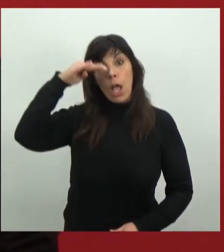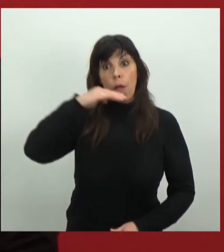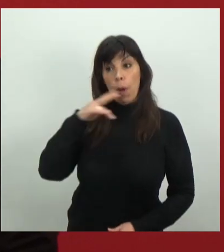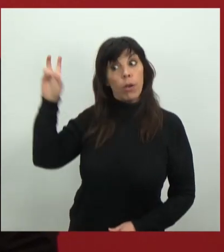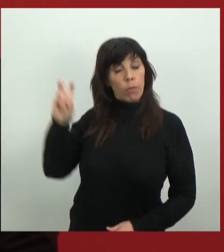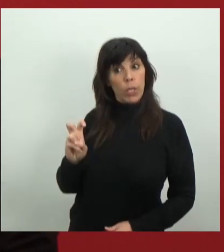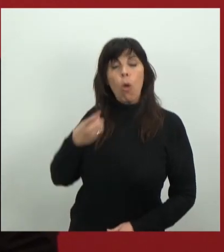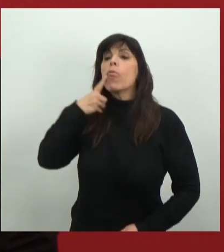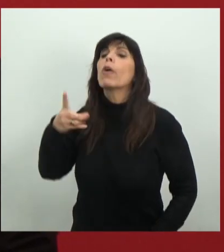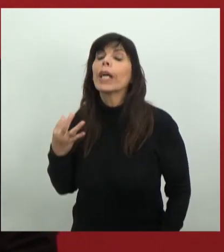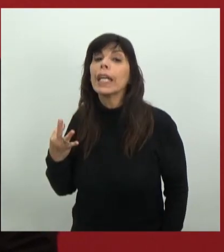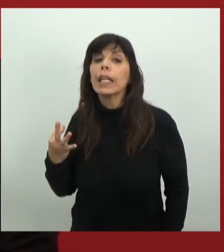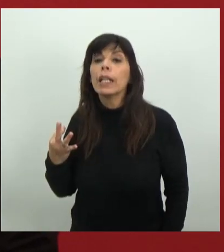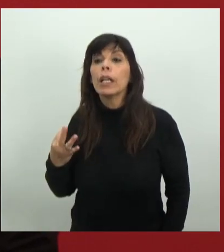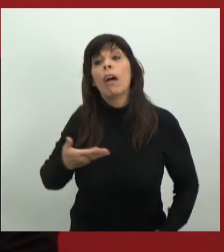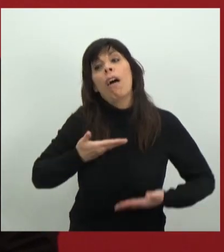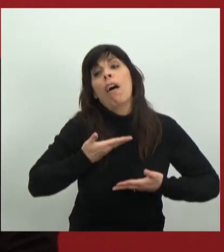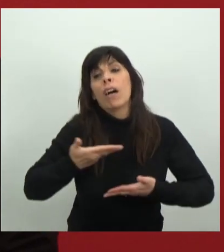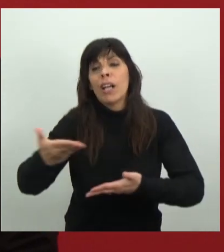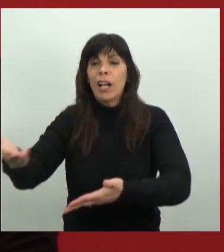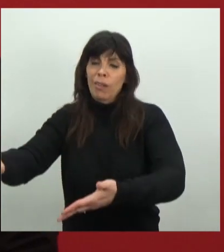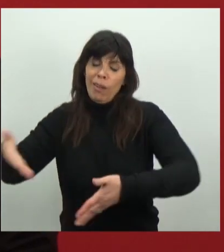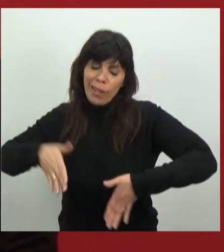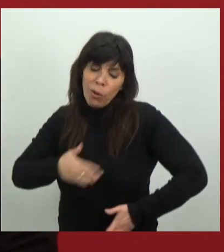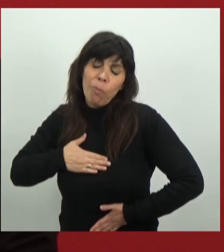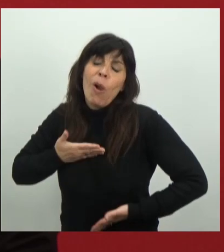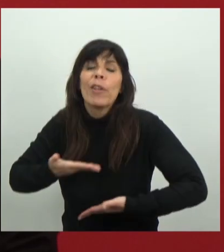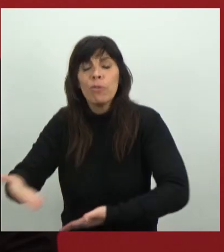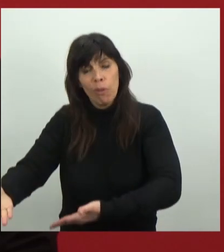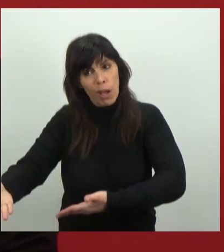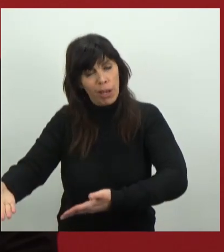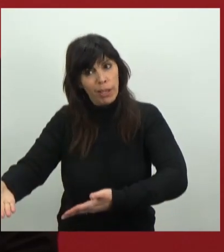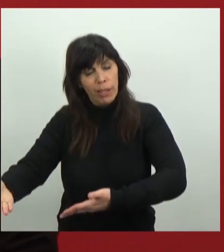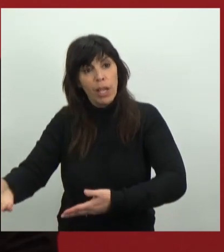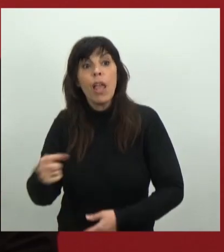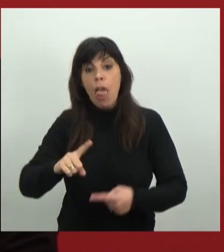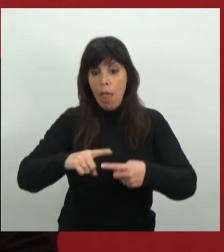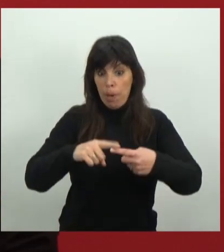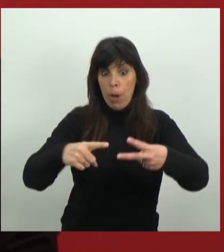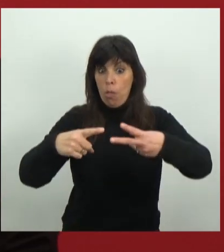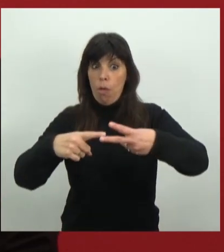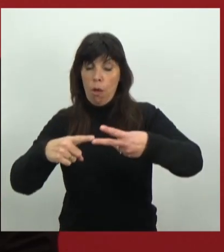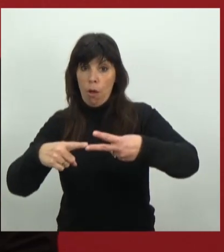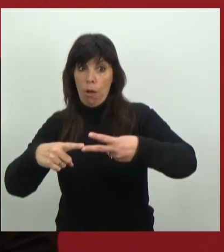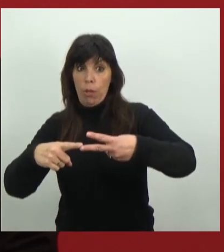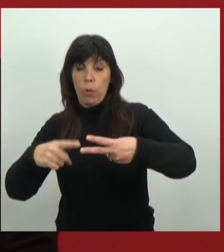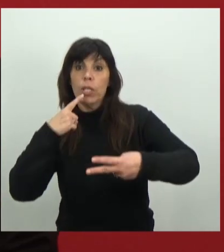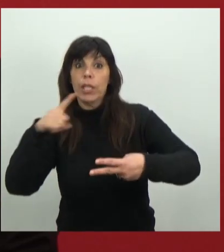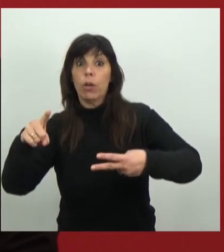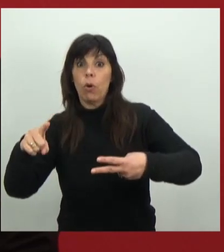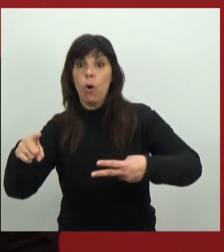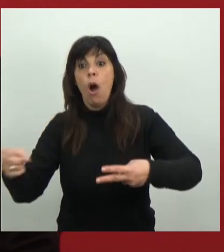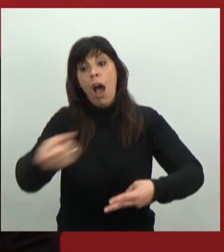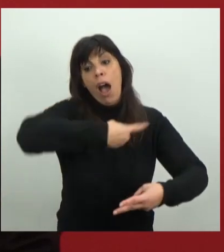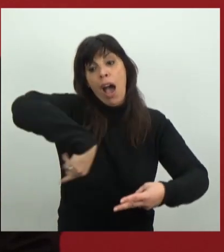dijo, ayúdale a mi hijo. Luego dijo, ayúdanos. Y al final dijo,